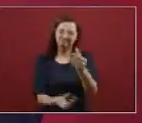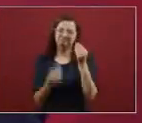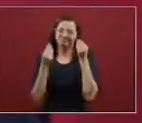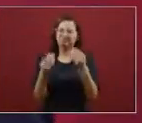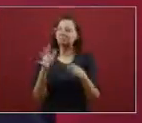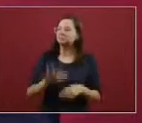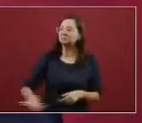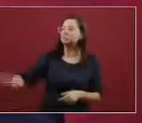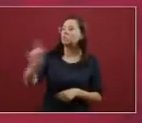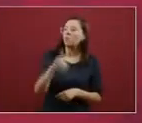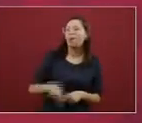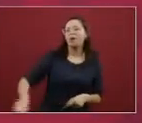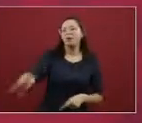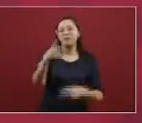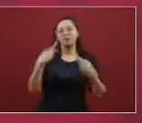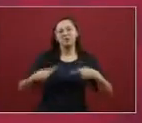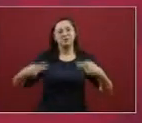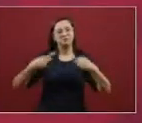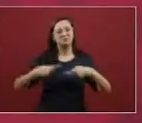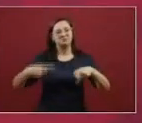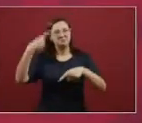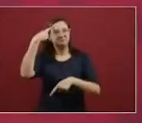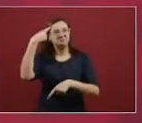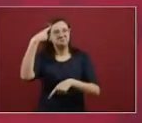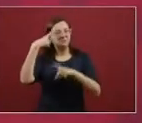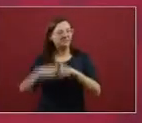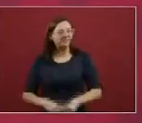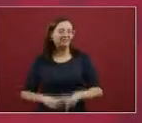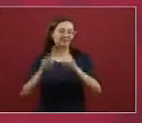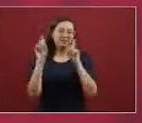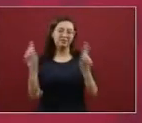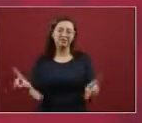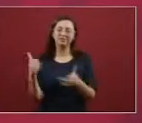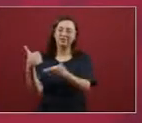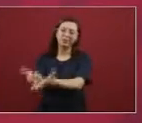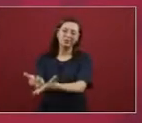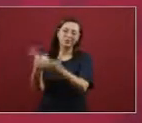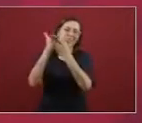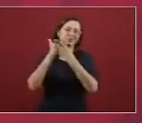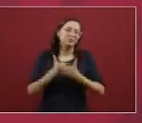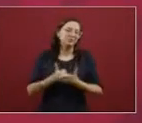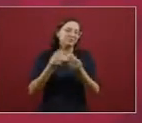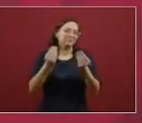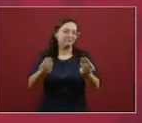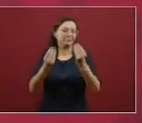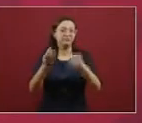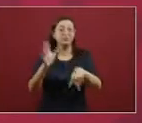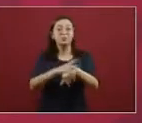entonces esto nos ayuda mucho para que los ciudadanos